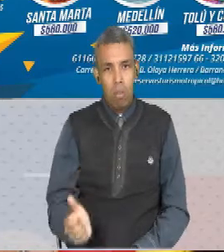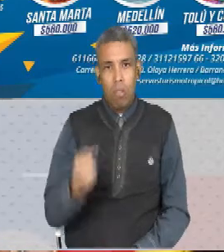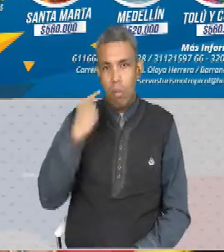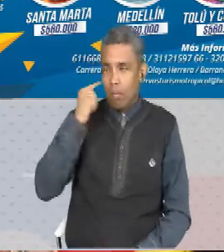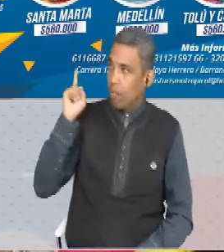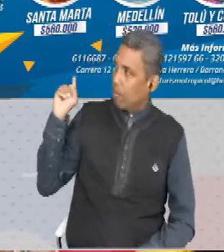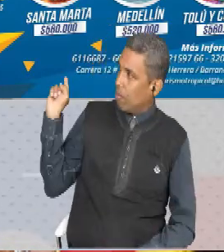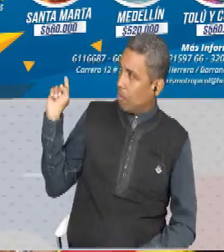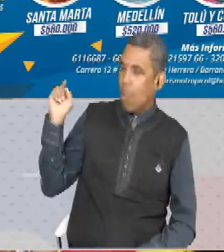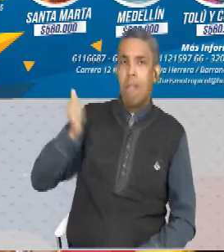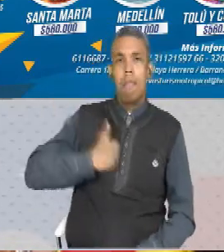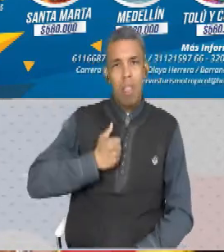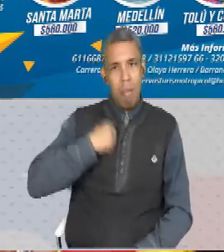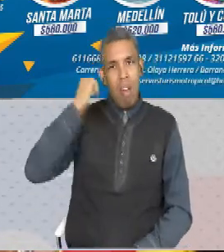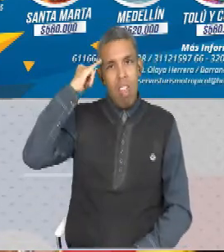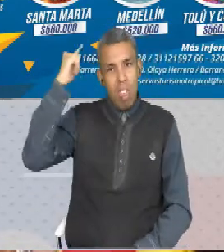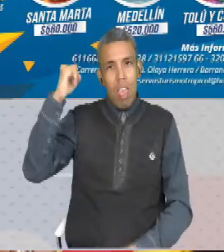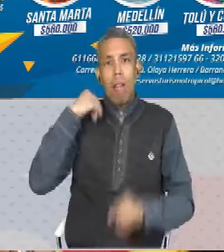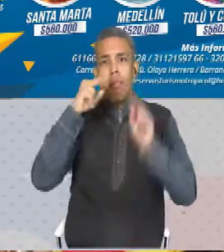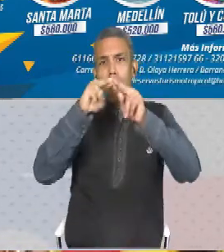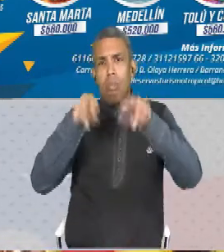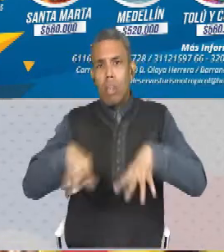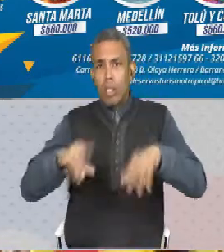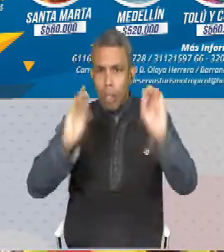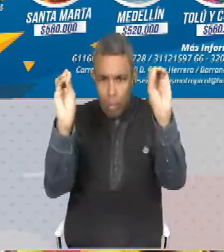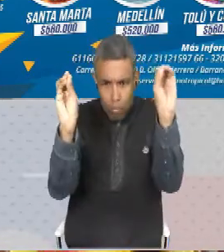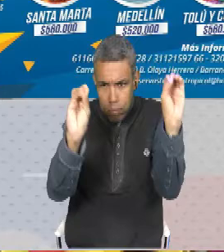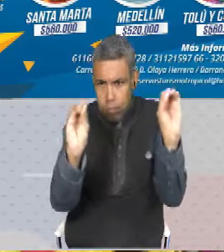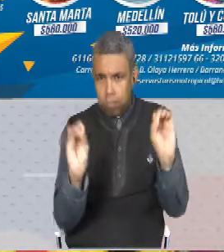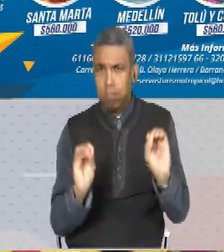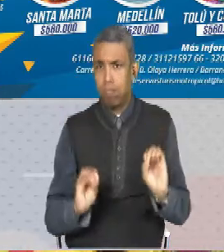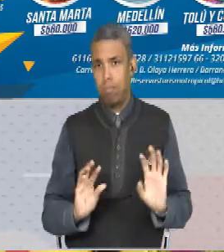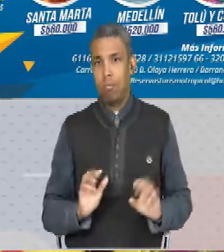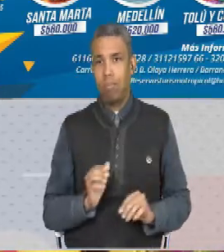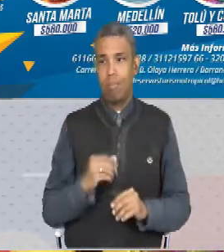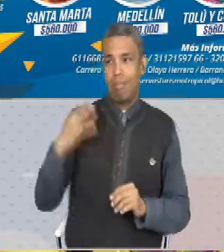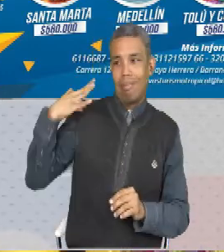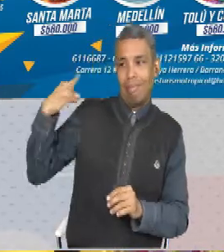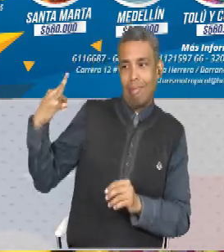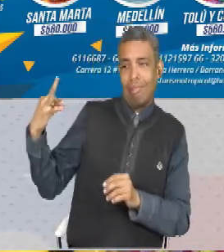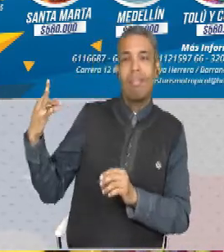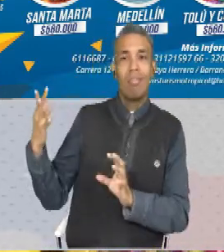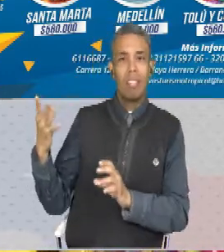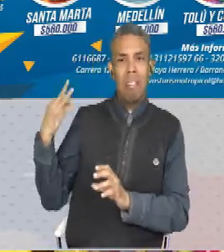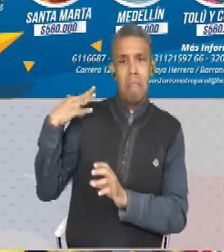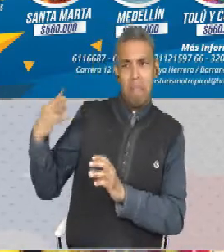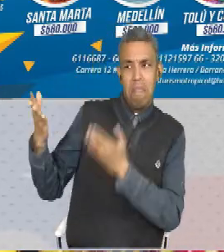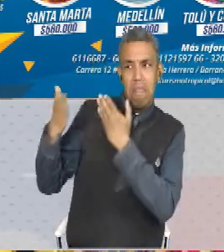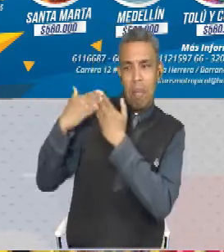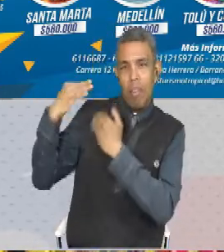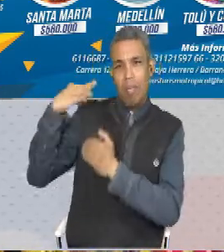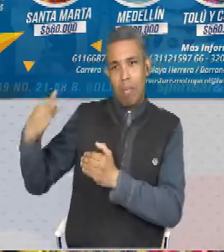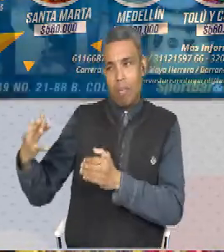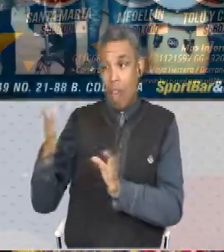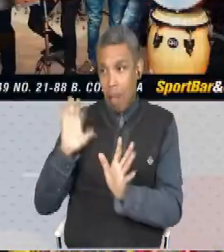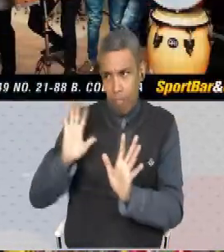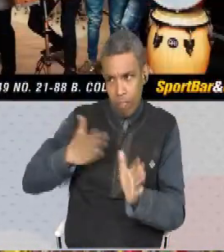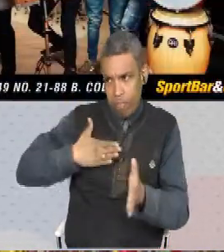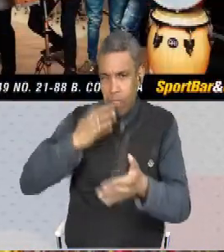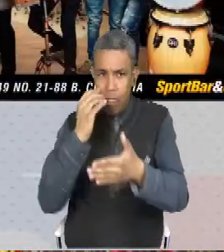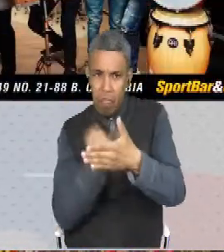redes. También manejamos distinguidas marcas en Barranca Bermeja como Loyal Spa, Miradas